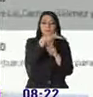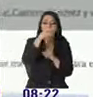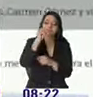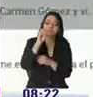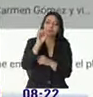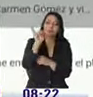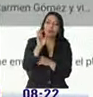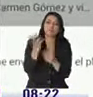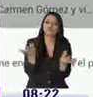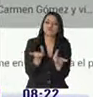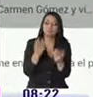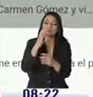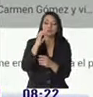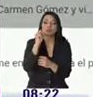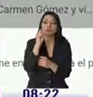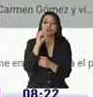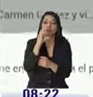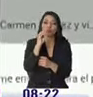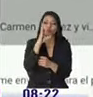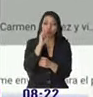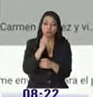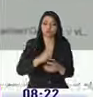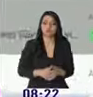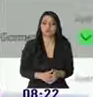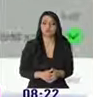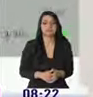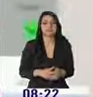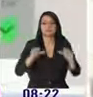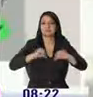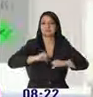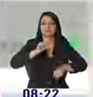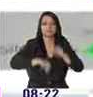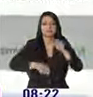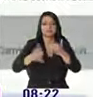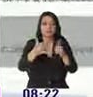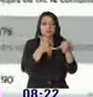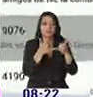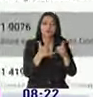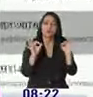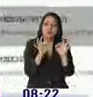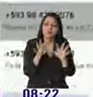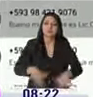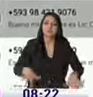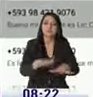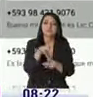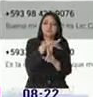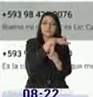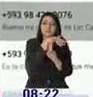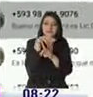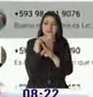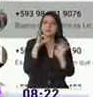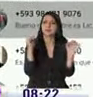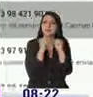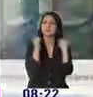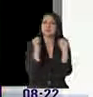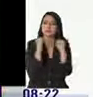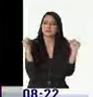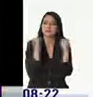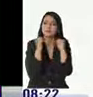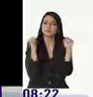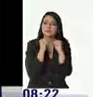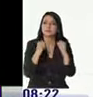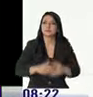es en Conocoto. Esto está en mal estado, los juegos. Bueno, más que juegos, estos son los de, para hacer gimnasia, ¿no?